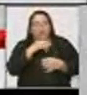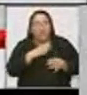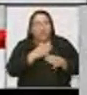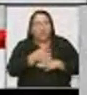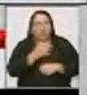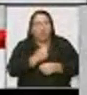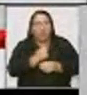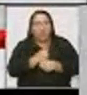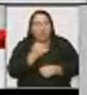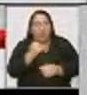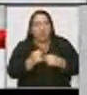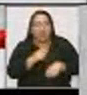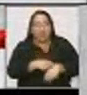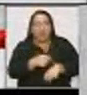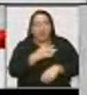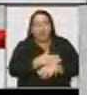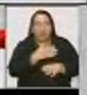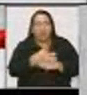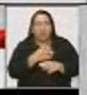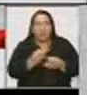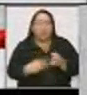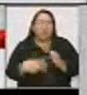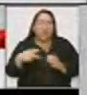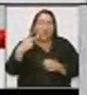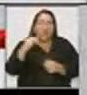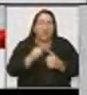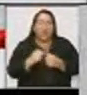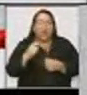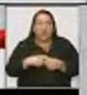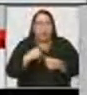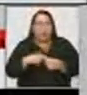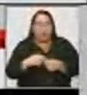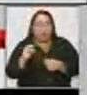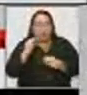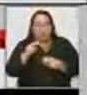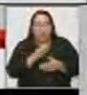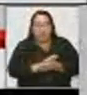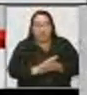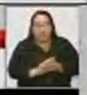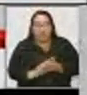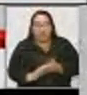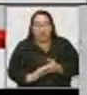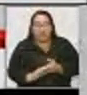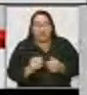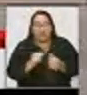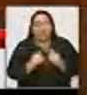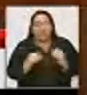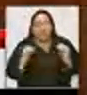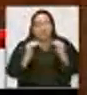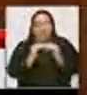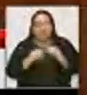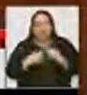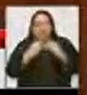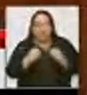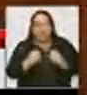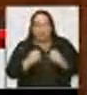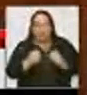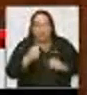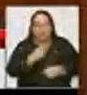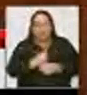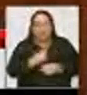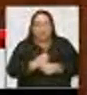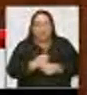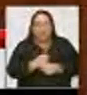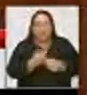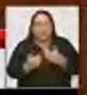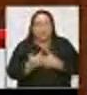han ingresado a trabajar en las últimas décadas, este aumento de la participación no se ha visto reflejado en la igualdad de oportunidades, de